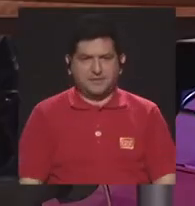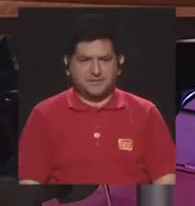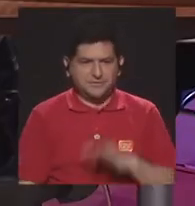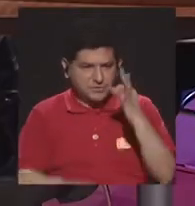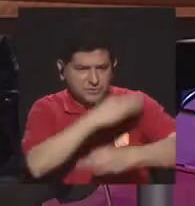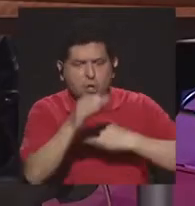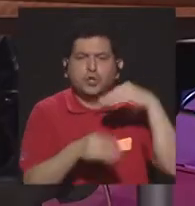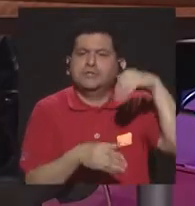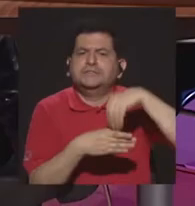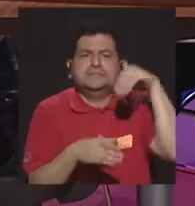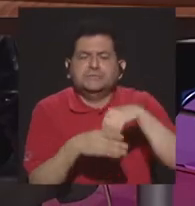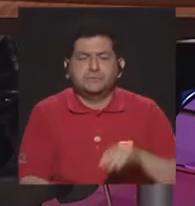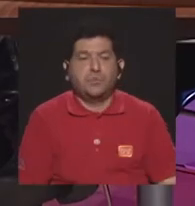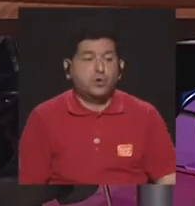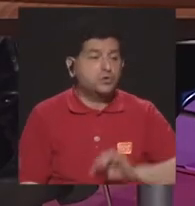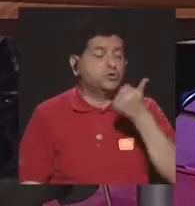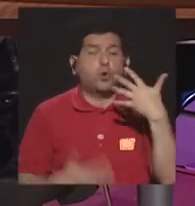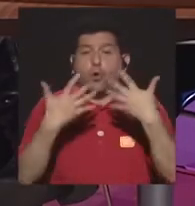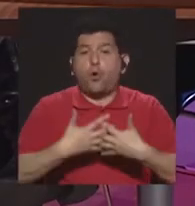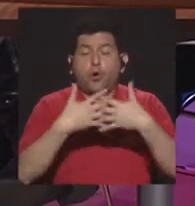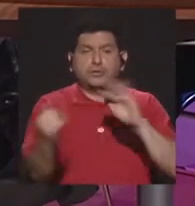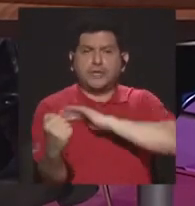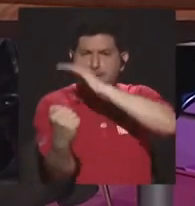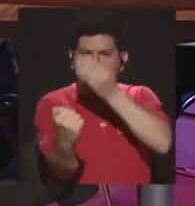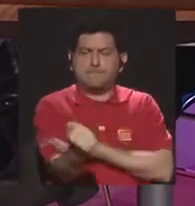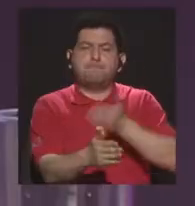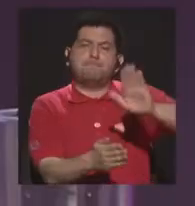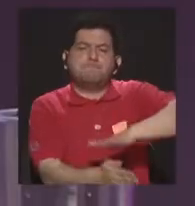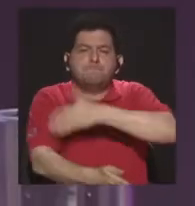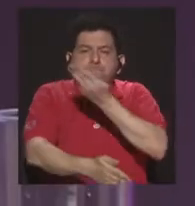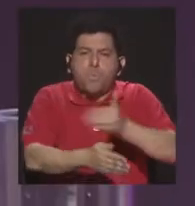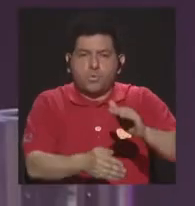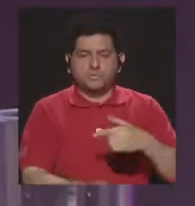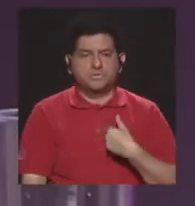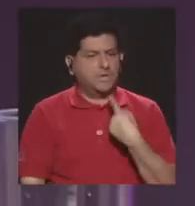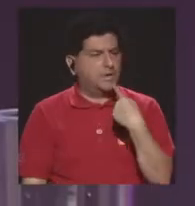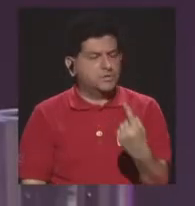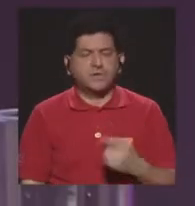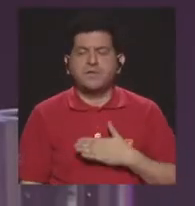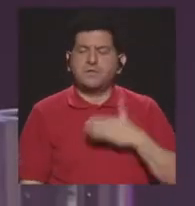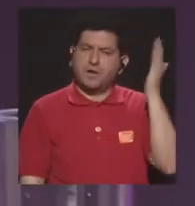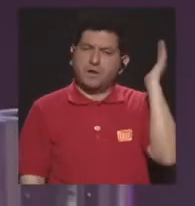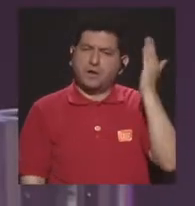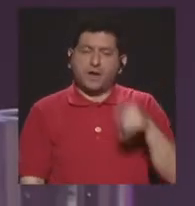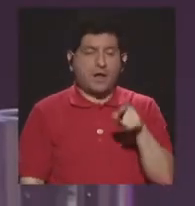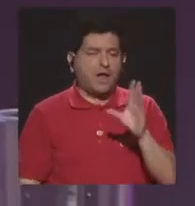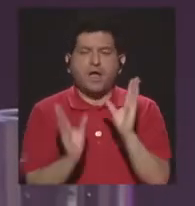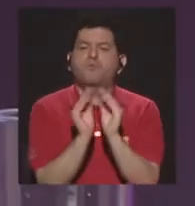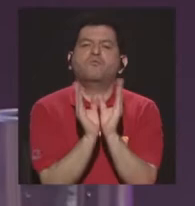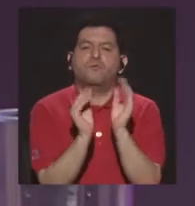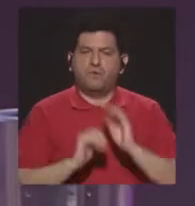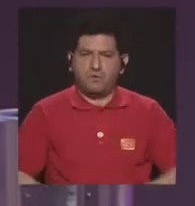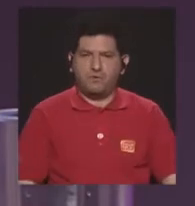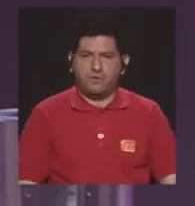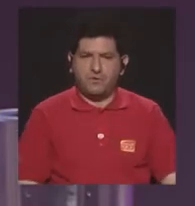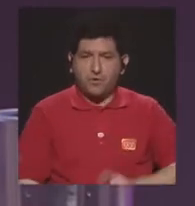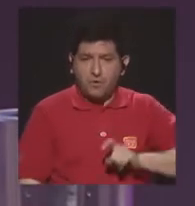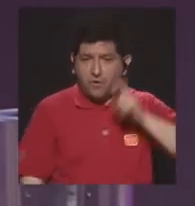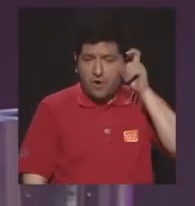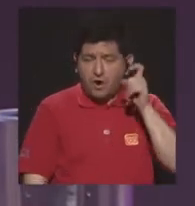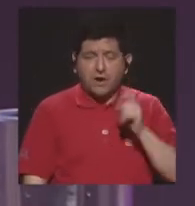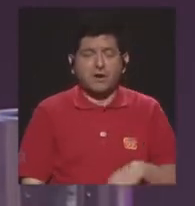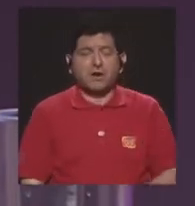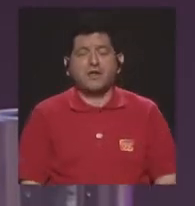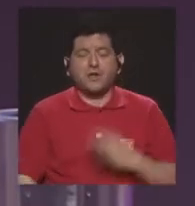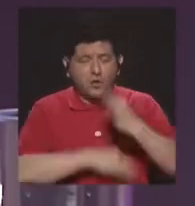estos contenidos. Otra industria muy poderosa es la musical. Yo lo señalaba en mi exposición en el foro. El género más escuchado